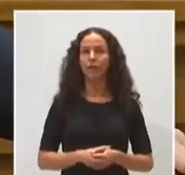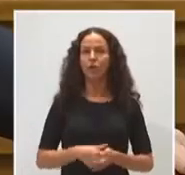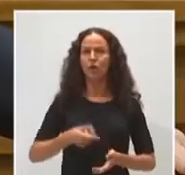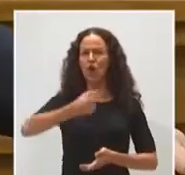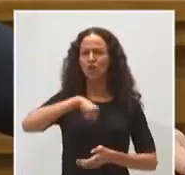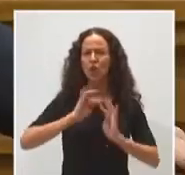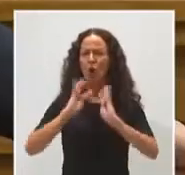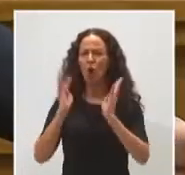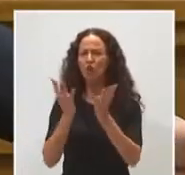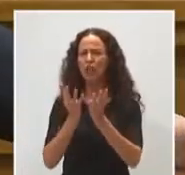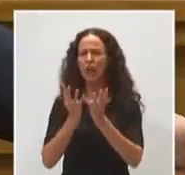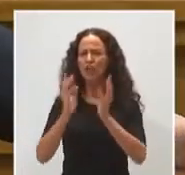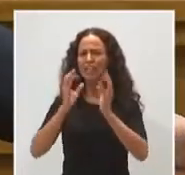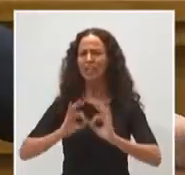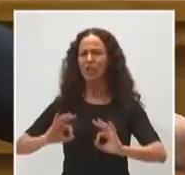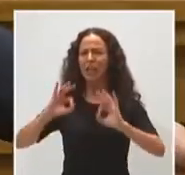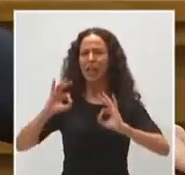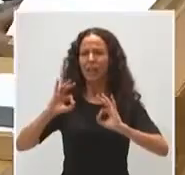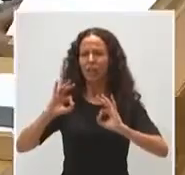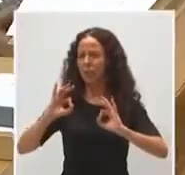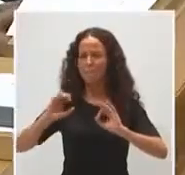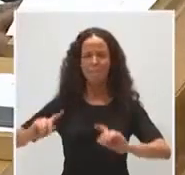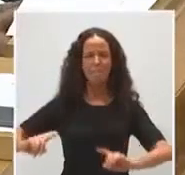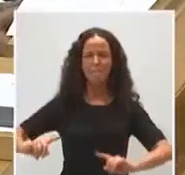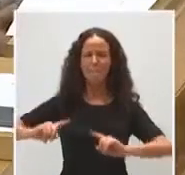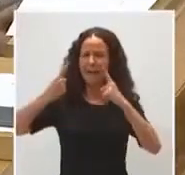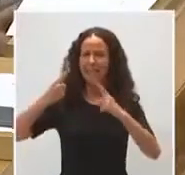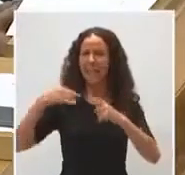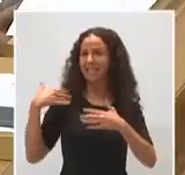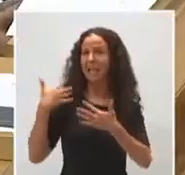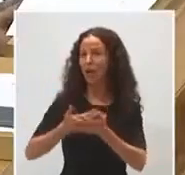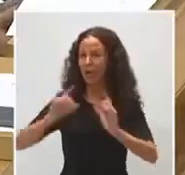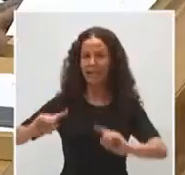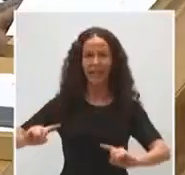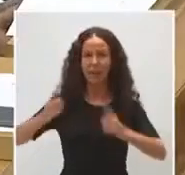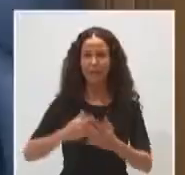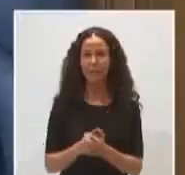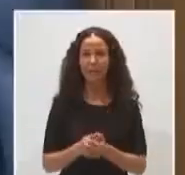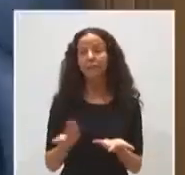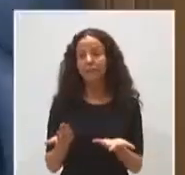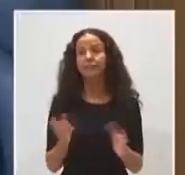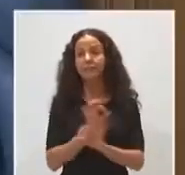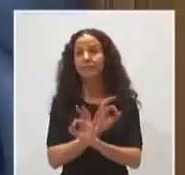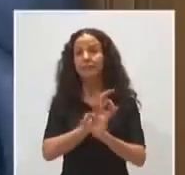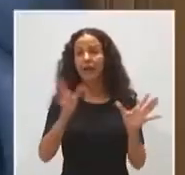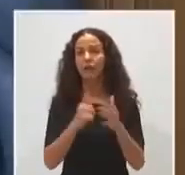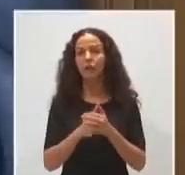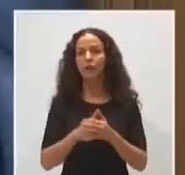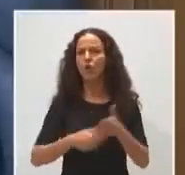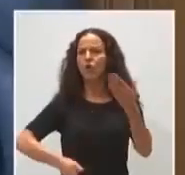consejos estacionarios que en la vida que en la vida y por supuesto creo que ha habido una coordinación